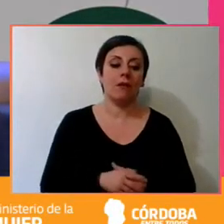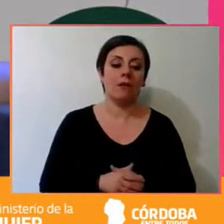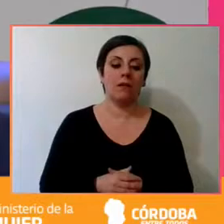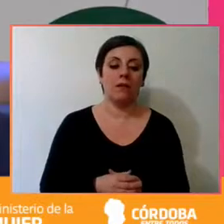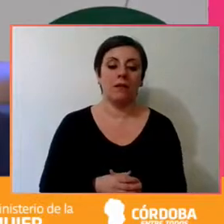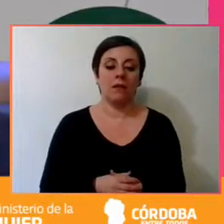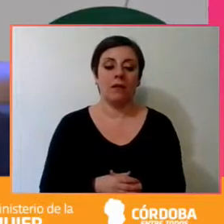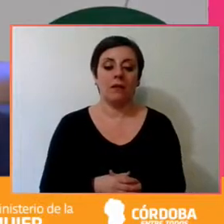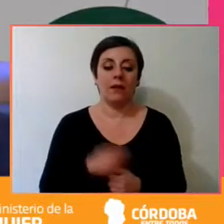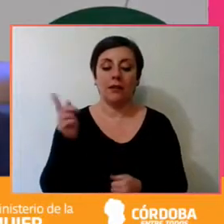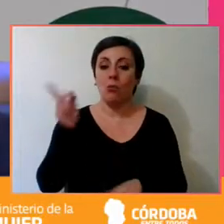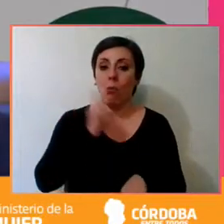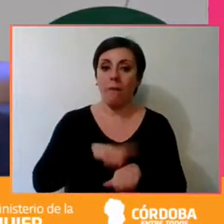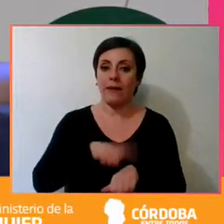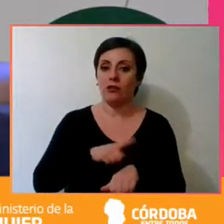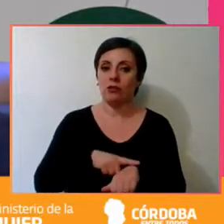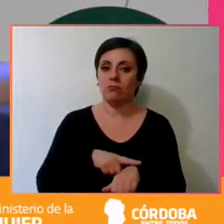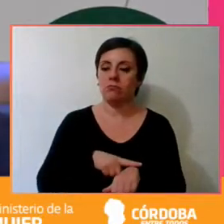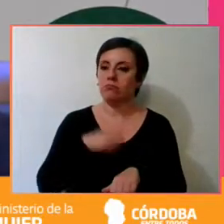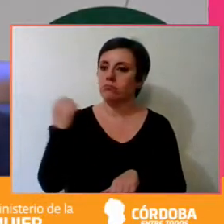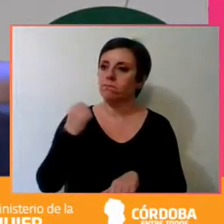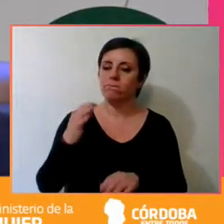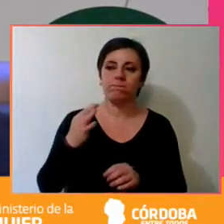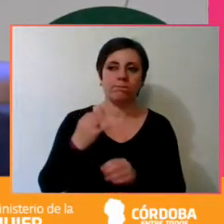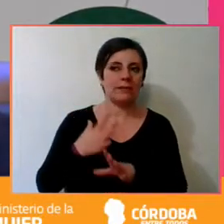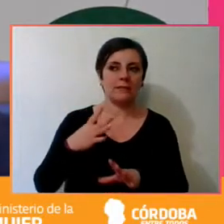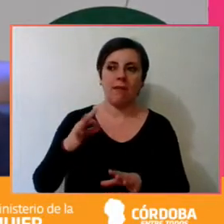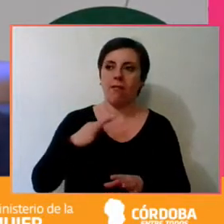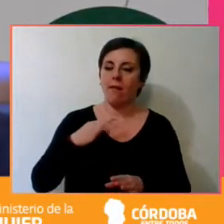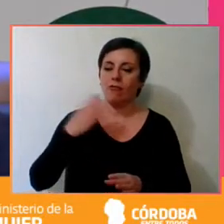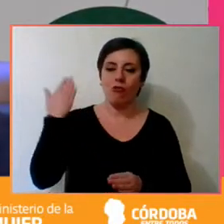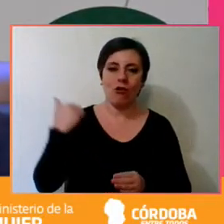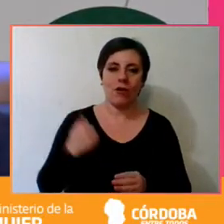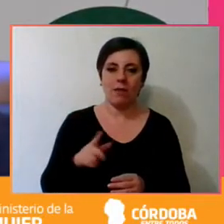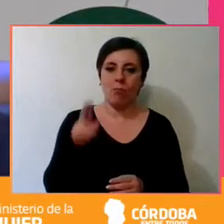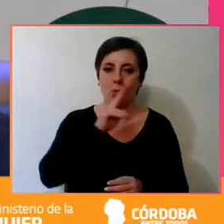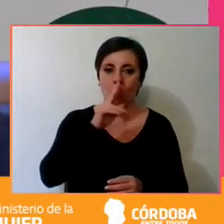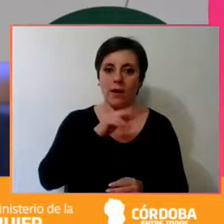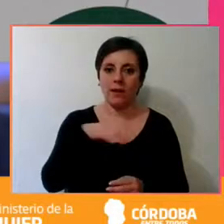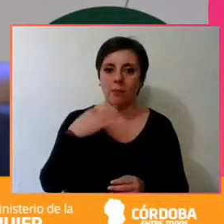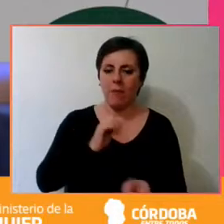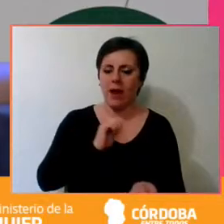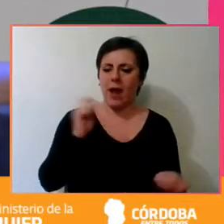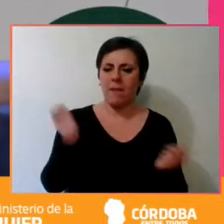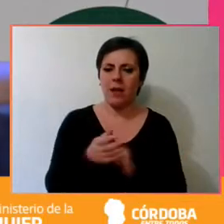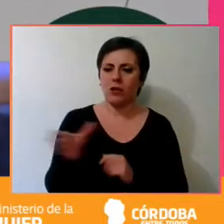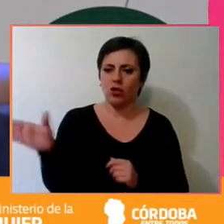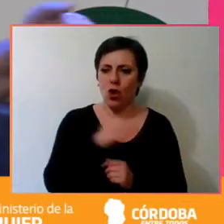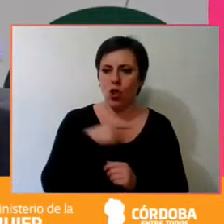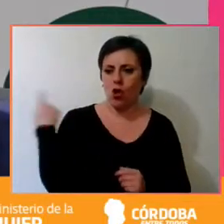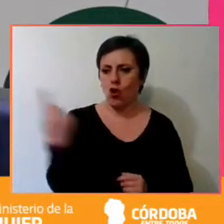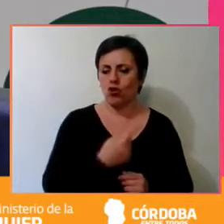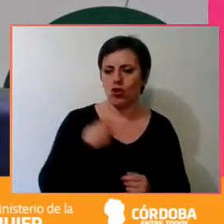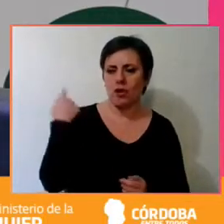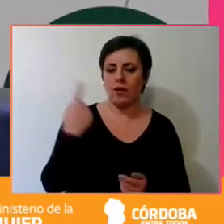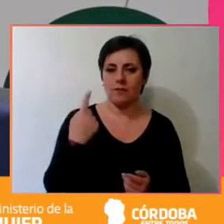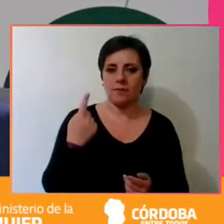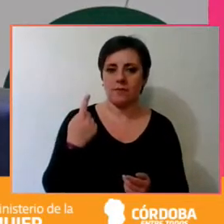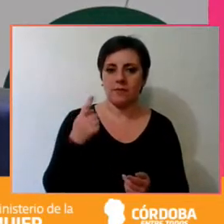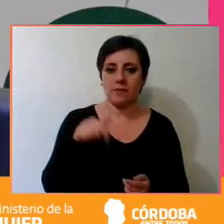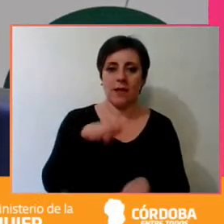Este es un momento histórico y hay que aprovecharlo. Las mujeres estamos para cambiar, somos todas, somos nosotras, y sé que en este